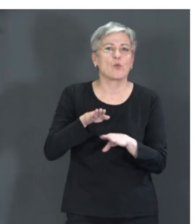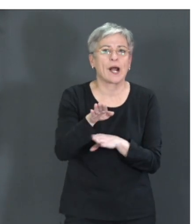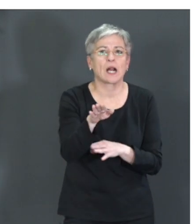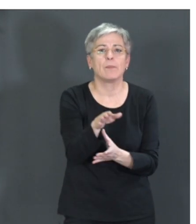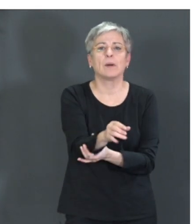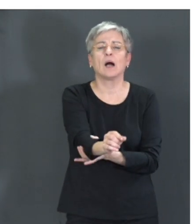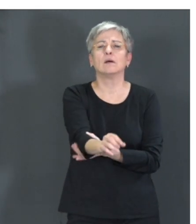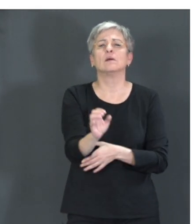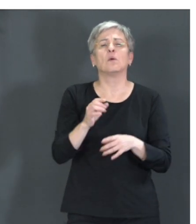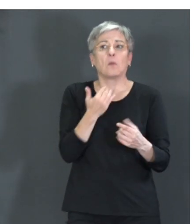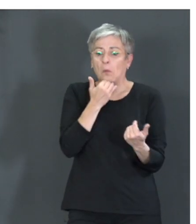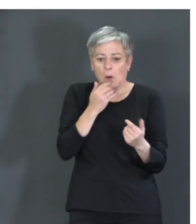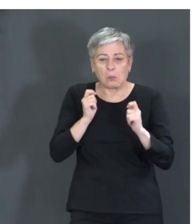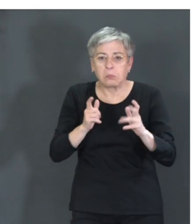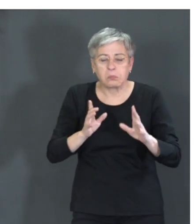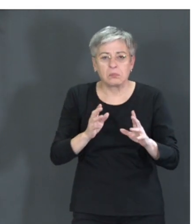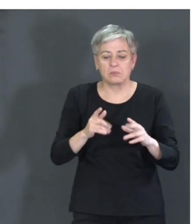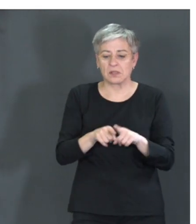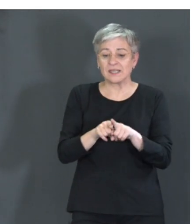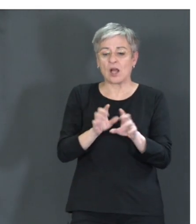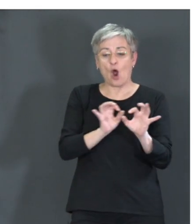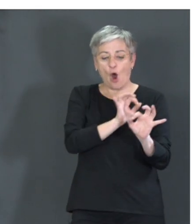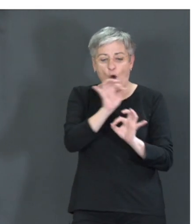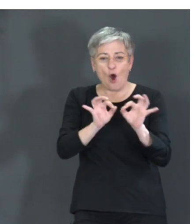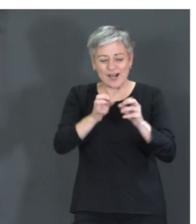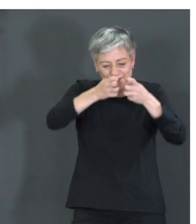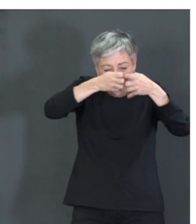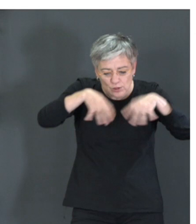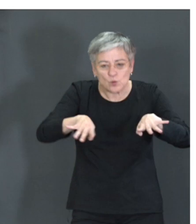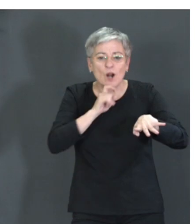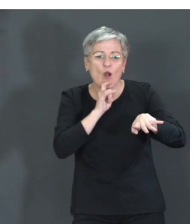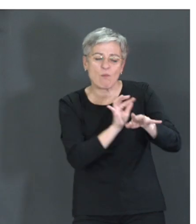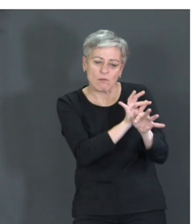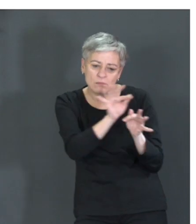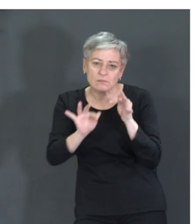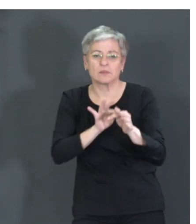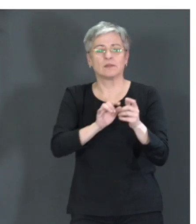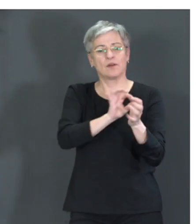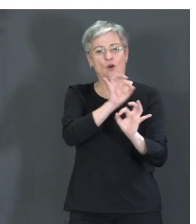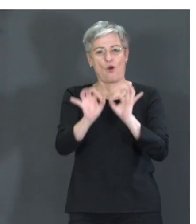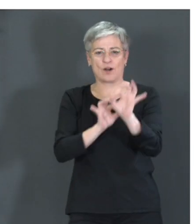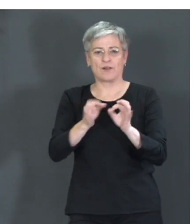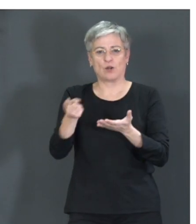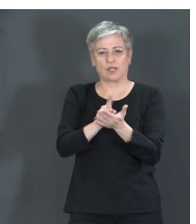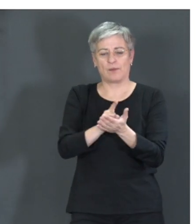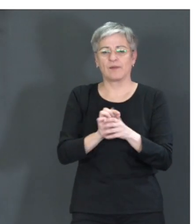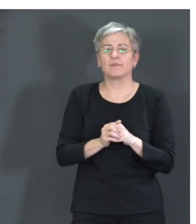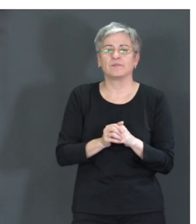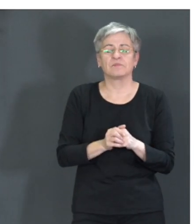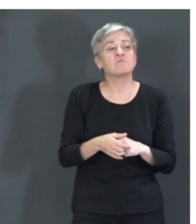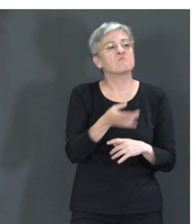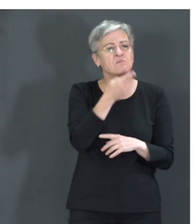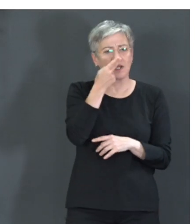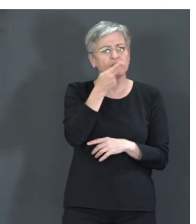sino que muchas veces son adaptaciones organizativas. Y entonces, bueno, pues ese sería un poquito el circuito lógico, ¿no? Sí, es interesante